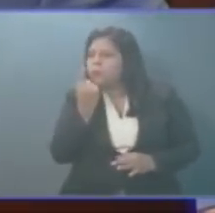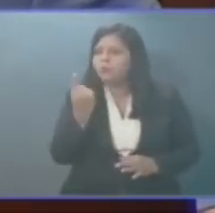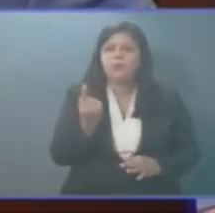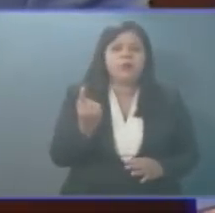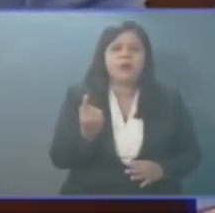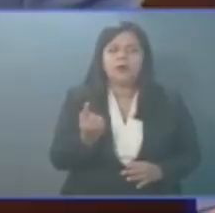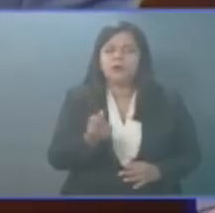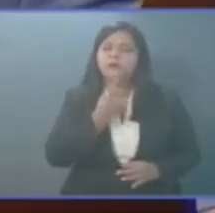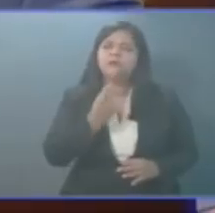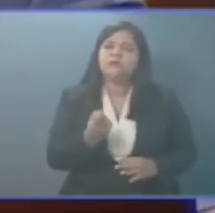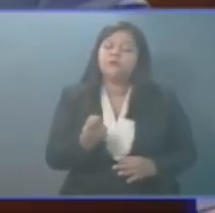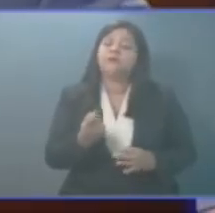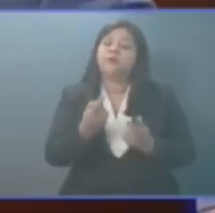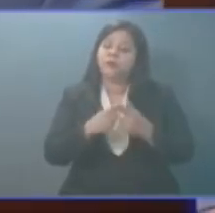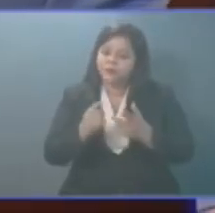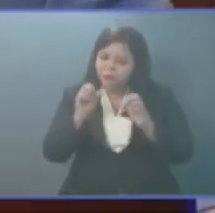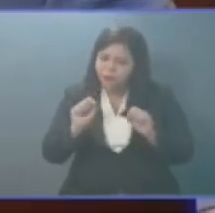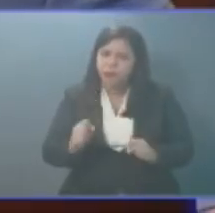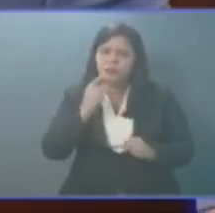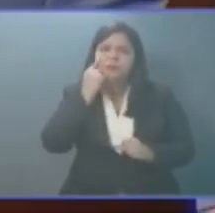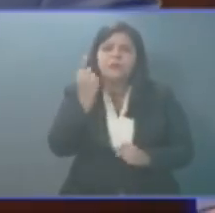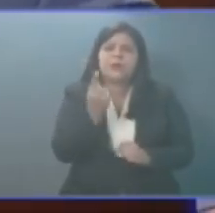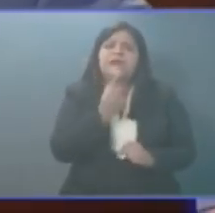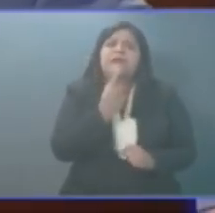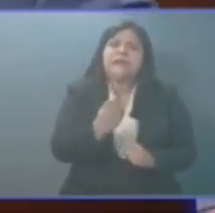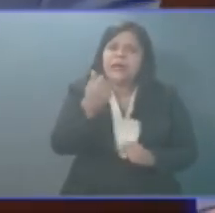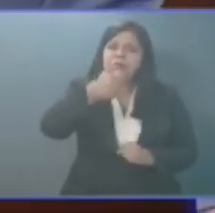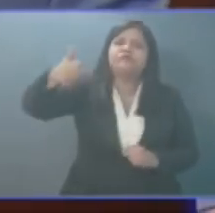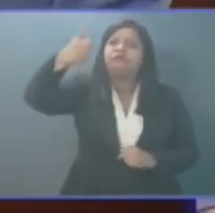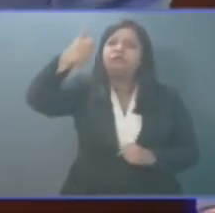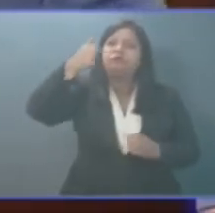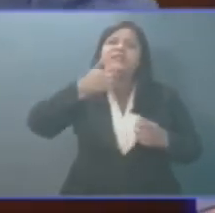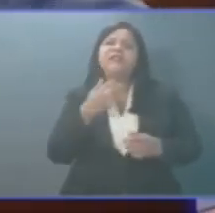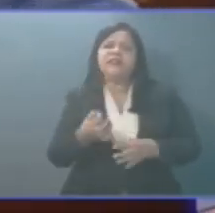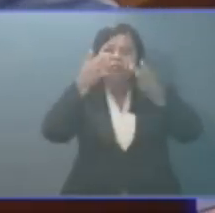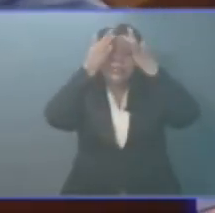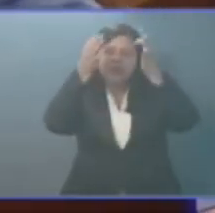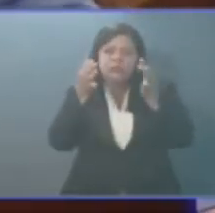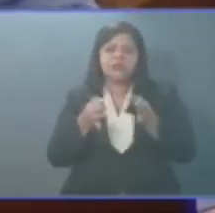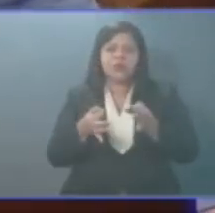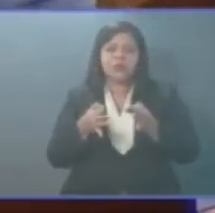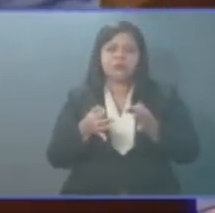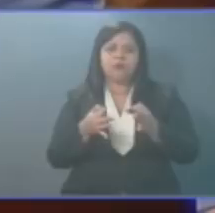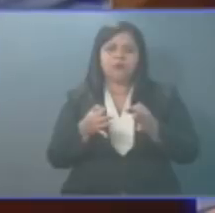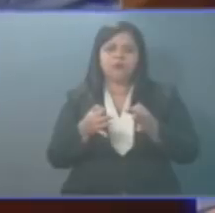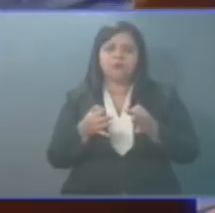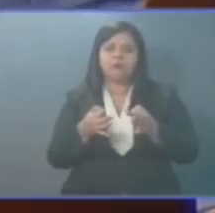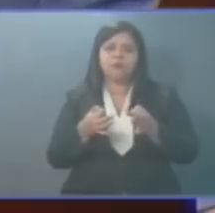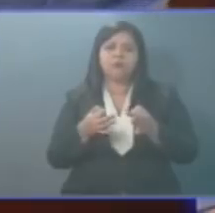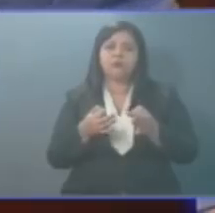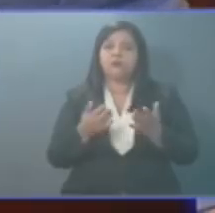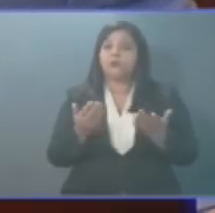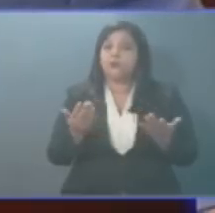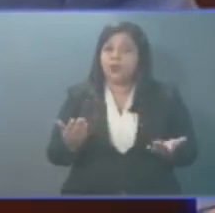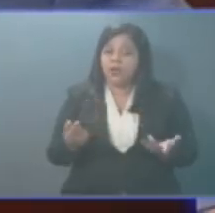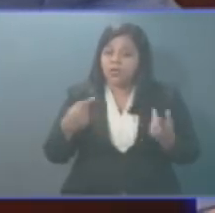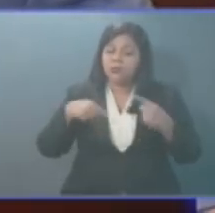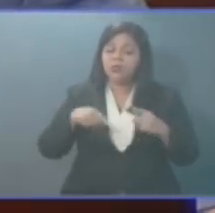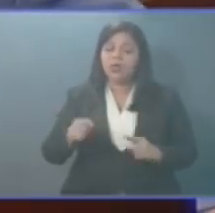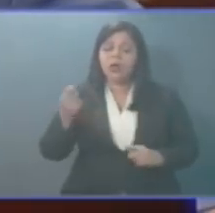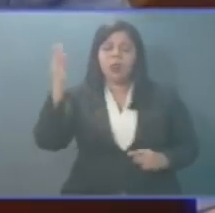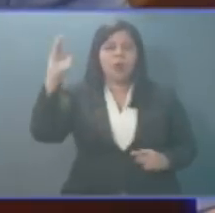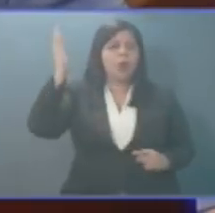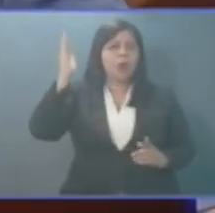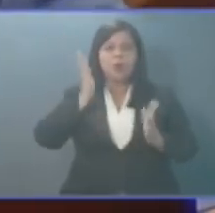bajos, sino también que lleguen arriba, que lleguen a quienes tomaron estas decisiones, a quienes cínicamente mantenían un discurso